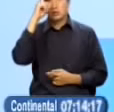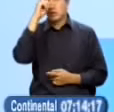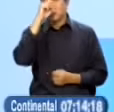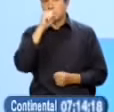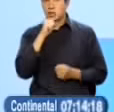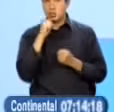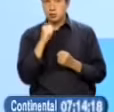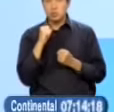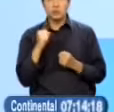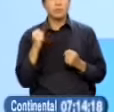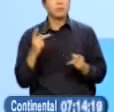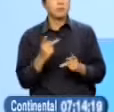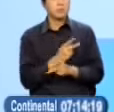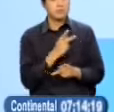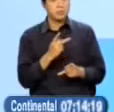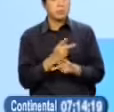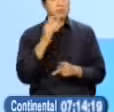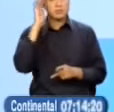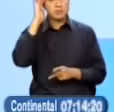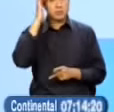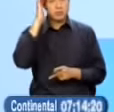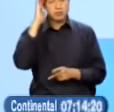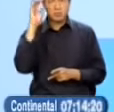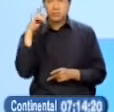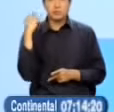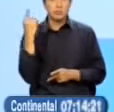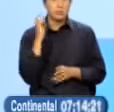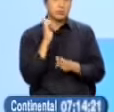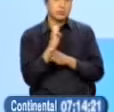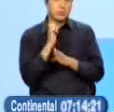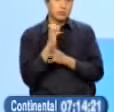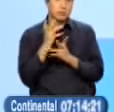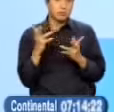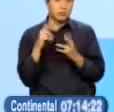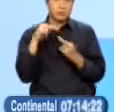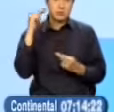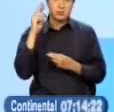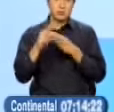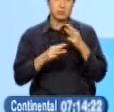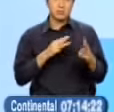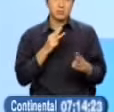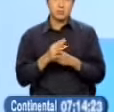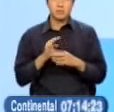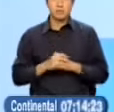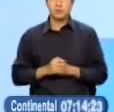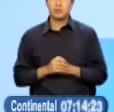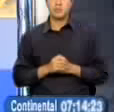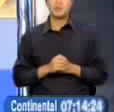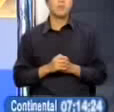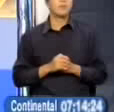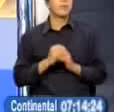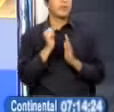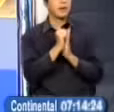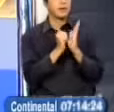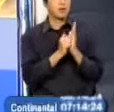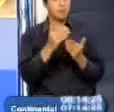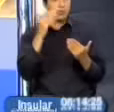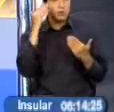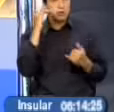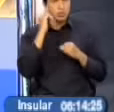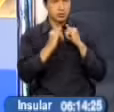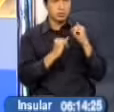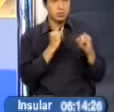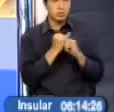muy grave y muy preocupante para nosotros para ecuador para la región y para el mundo hay una gente a política transnacional